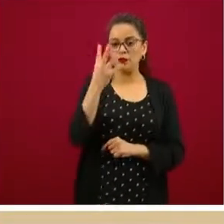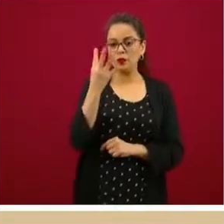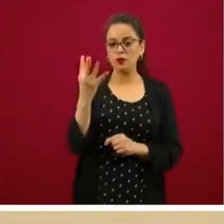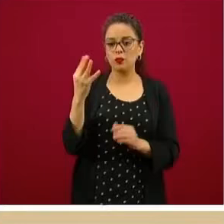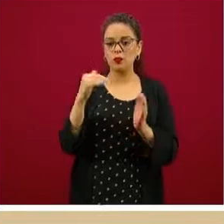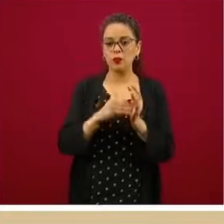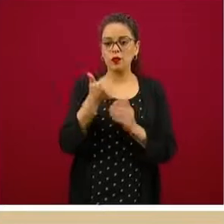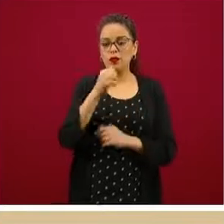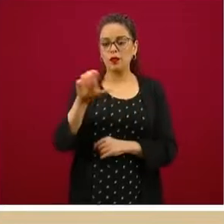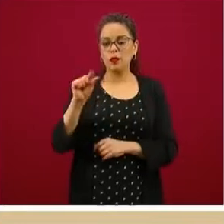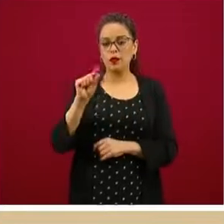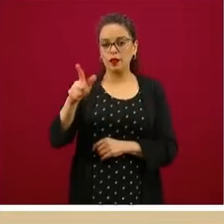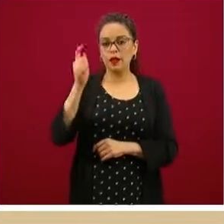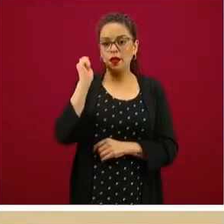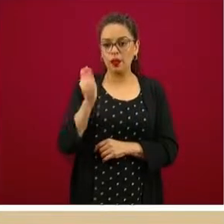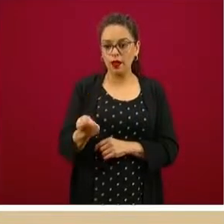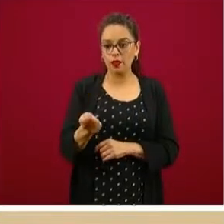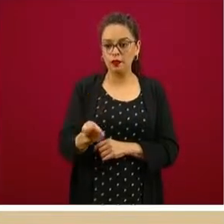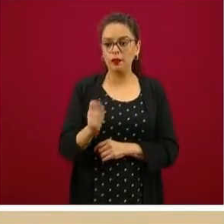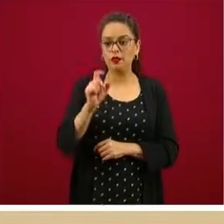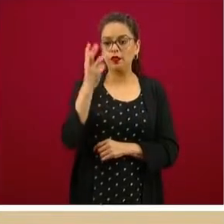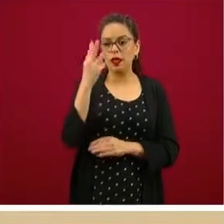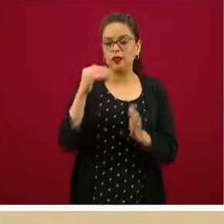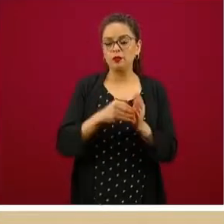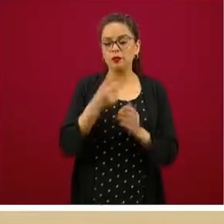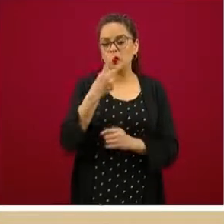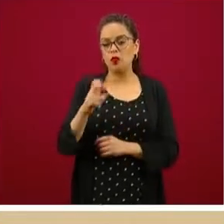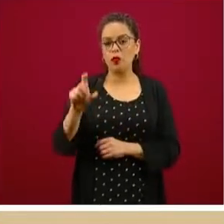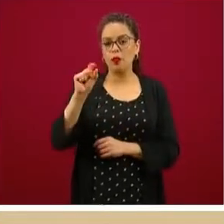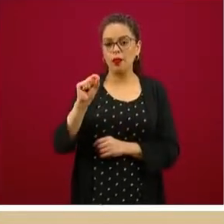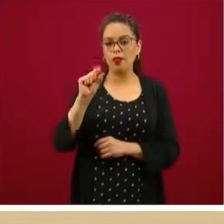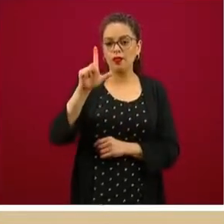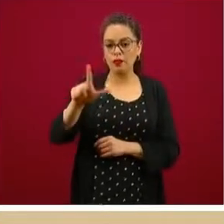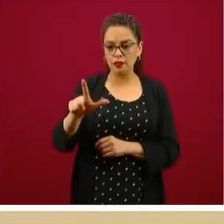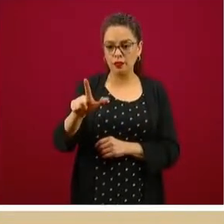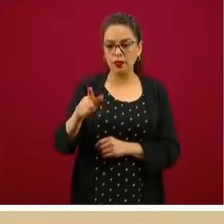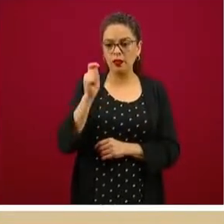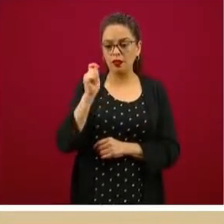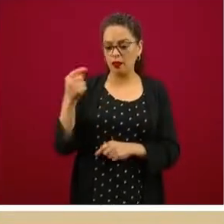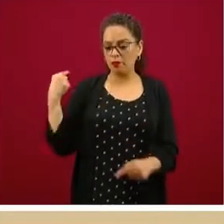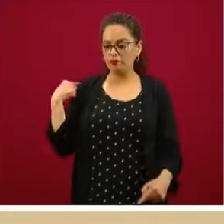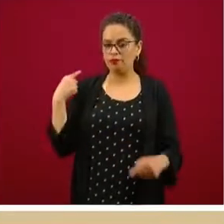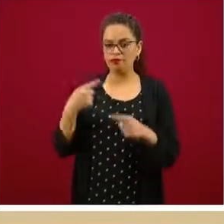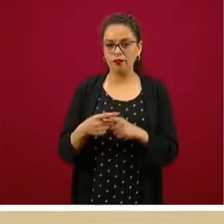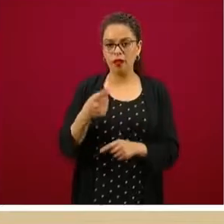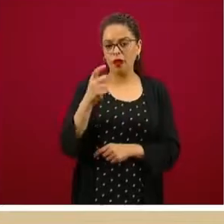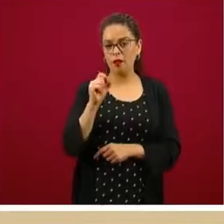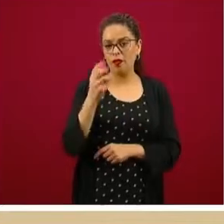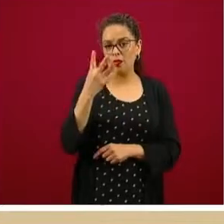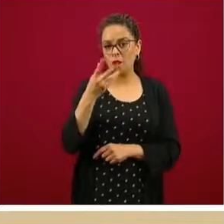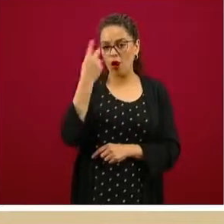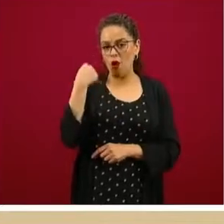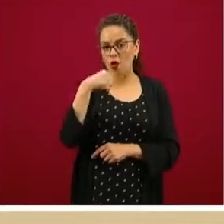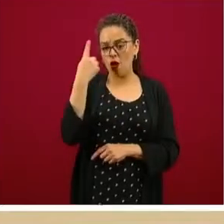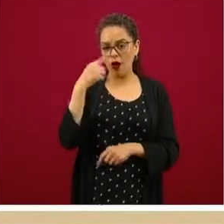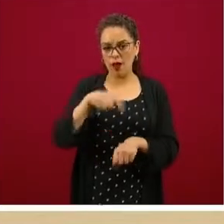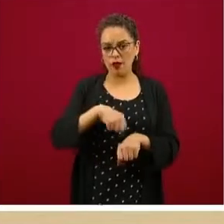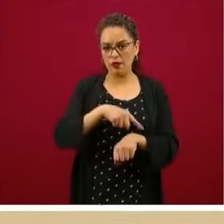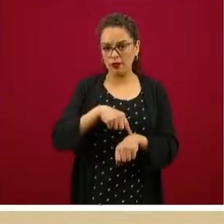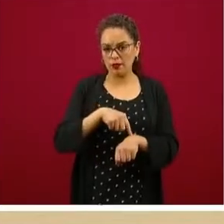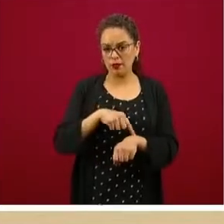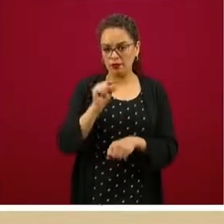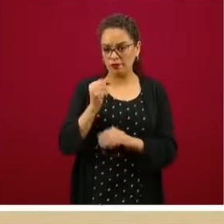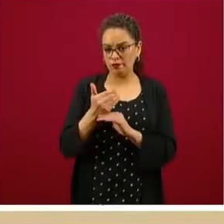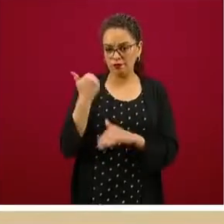84.627, con la adición de 3.227 en las últimas 24 horas, que representa el 4% de